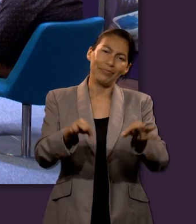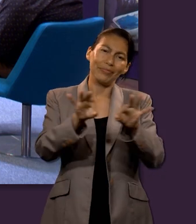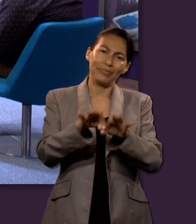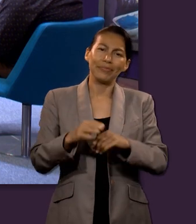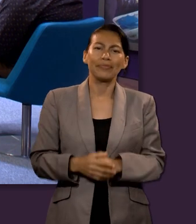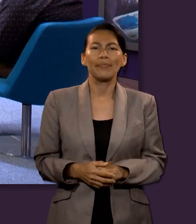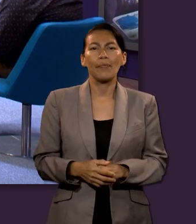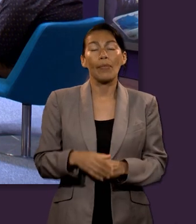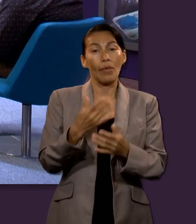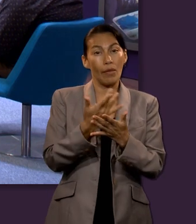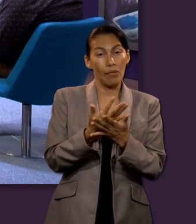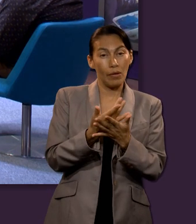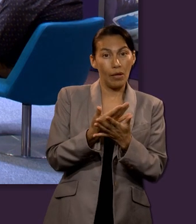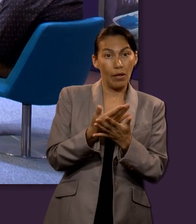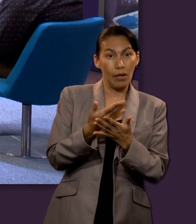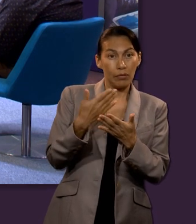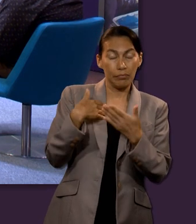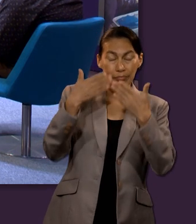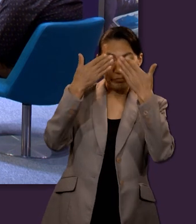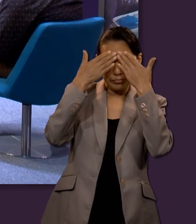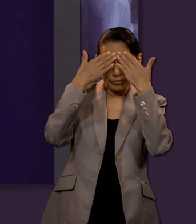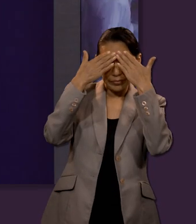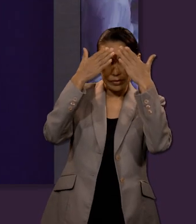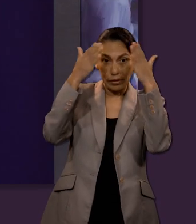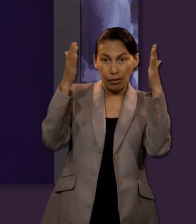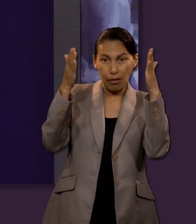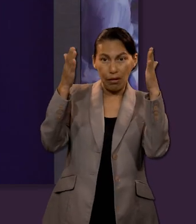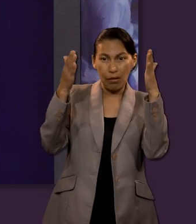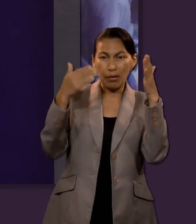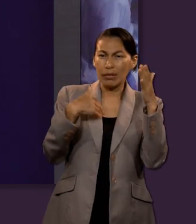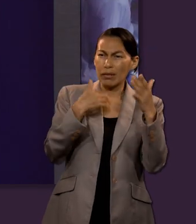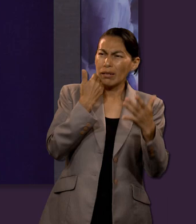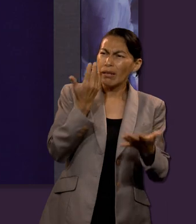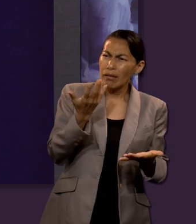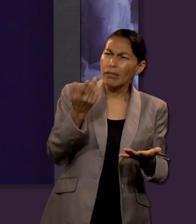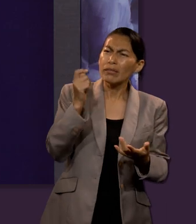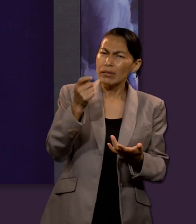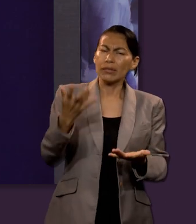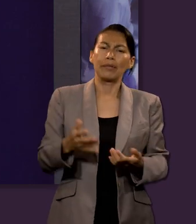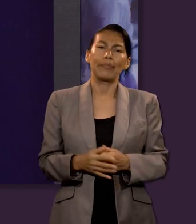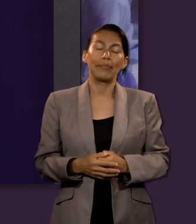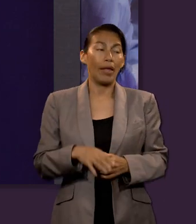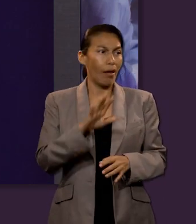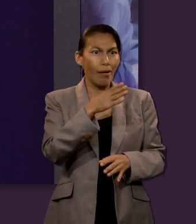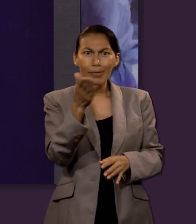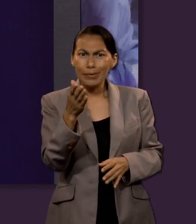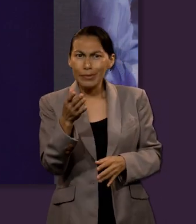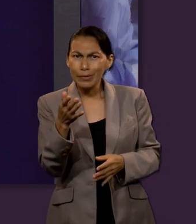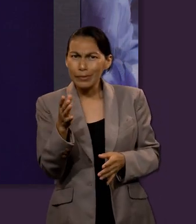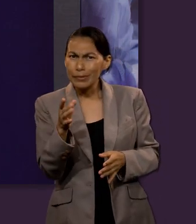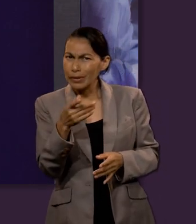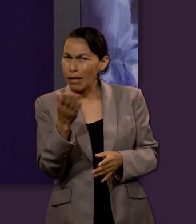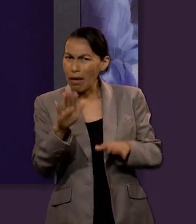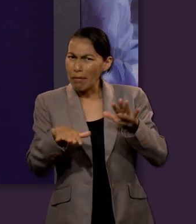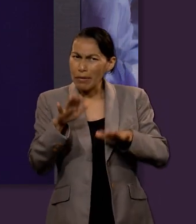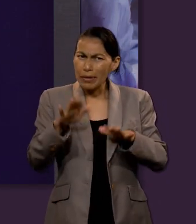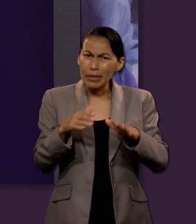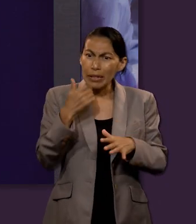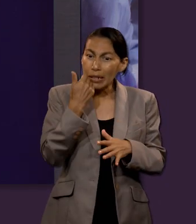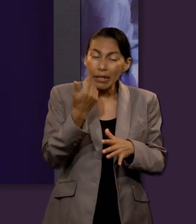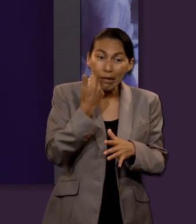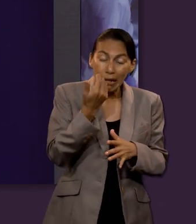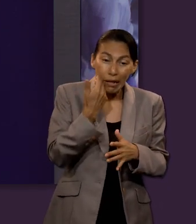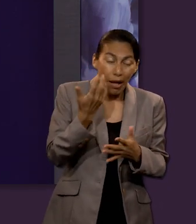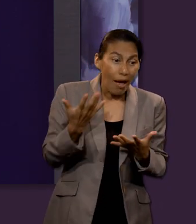nos conviene y escuchar la palabra de dios así como esperar nos permite desarrollar una imagen más clara de nuestros motivos y deseos